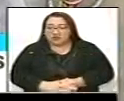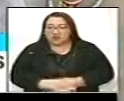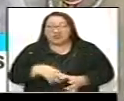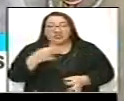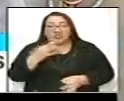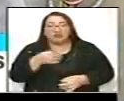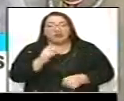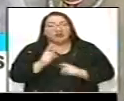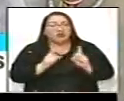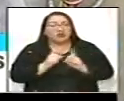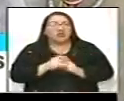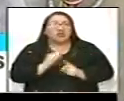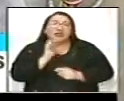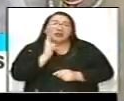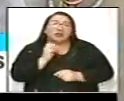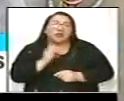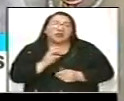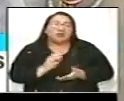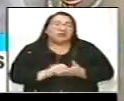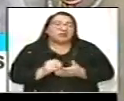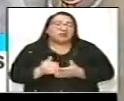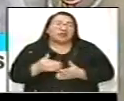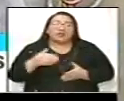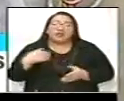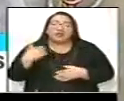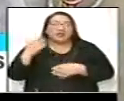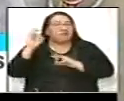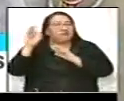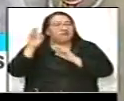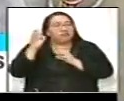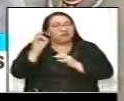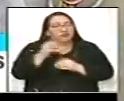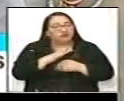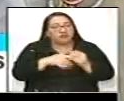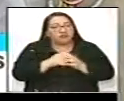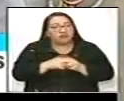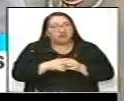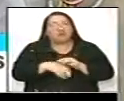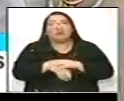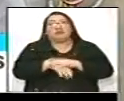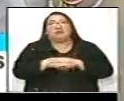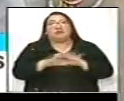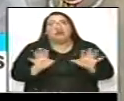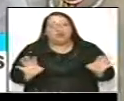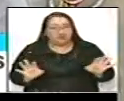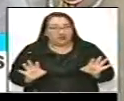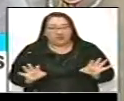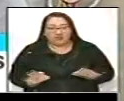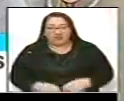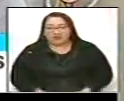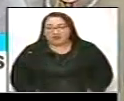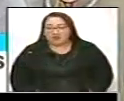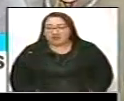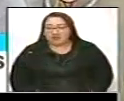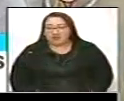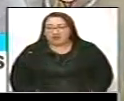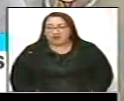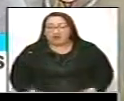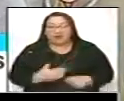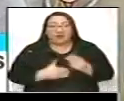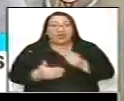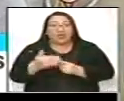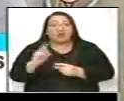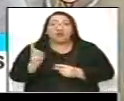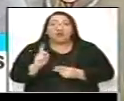expresión que es simpática: más atrás en la convención, ni de vainas, como dice, pero más adelante, ¿por qué